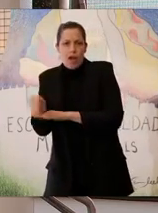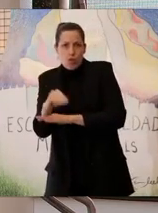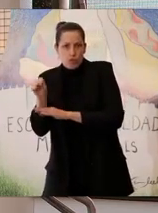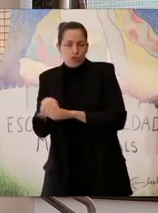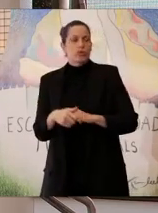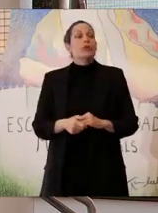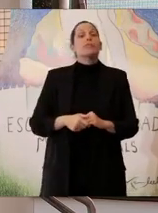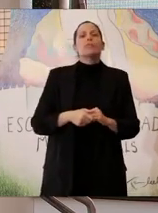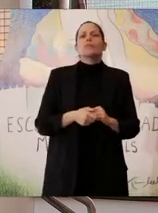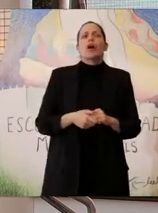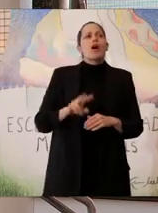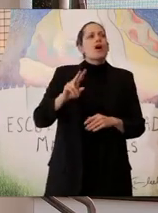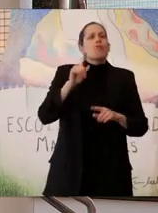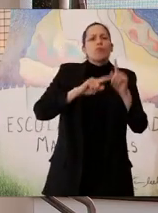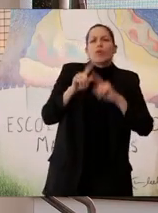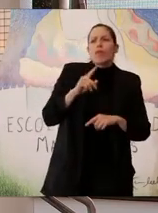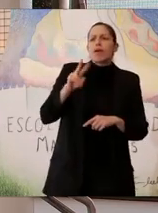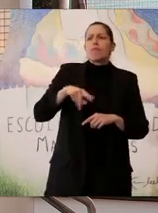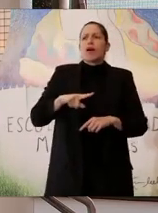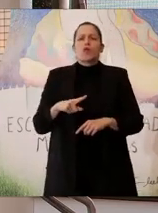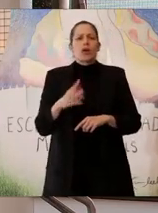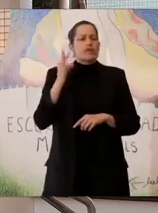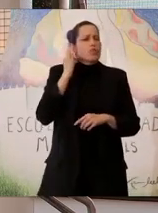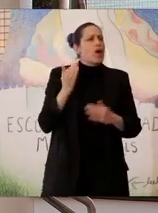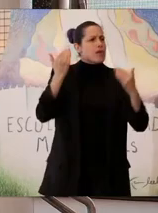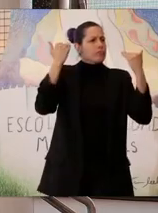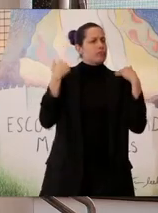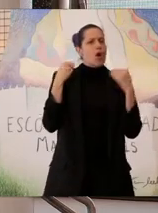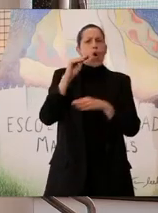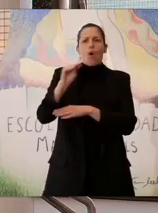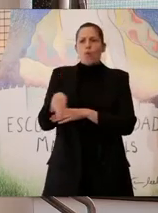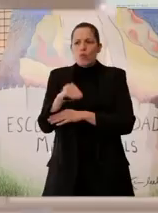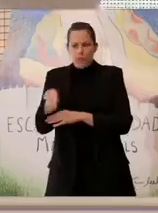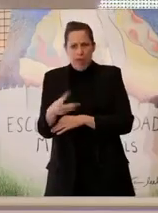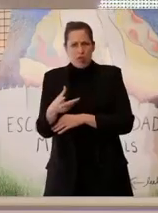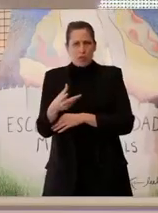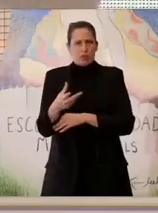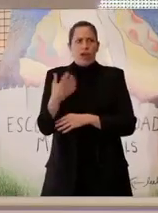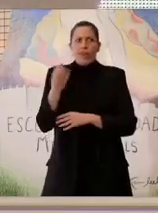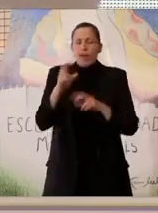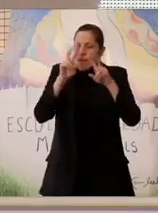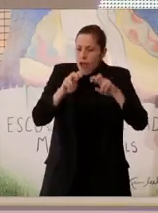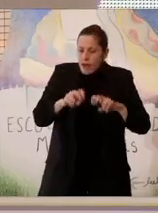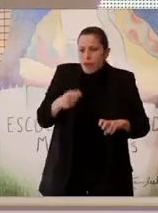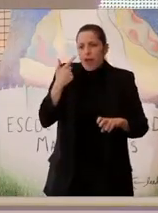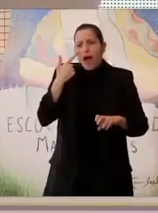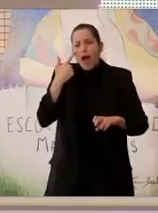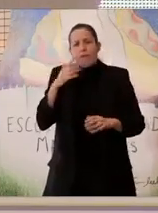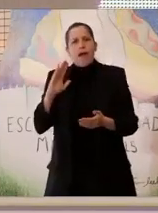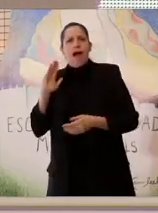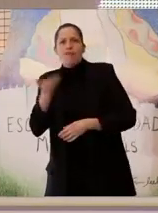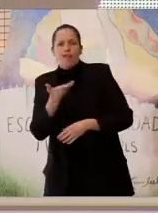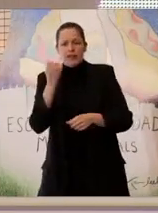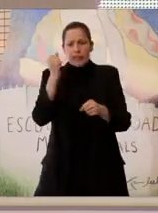los cuidados, el problema es cómo se valorizan esos cuidados y qué supone para una carrera profesional y para la promoción profesional de esas mujeres. Pero vamos